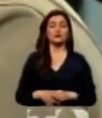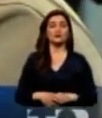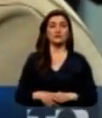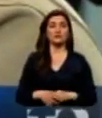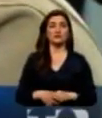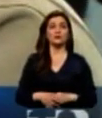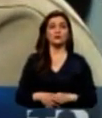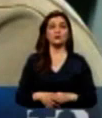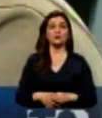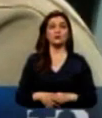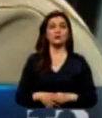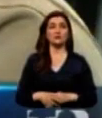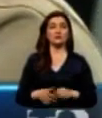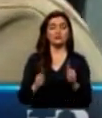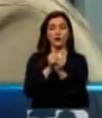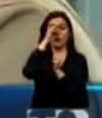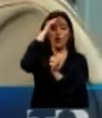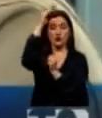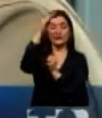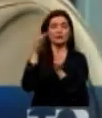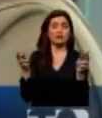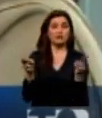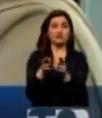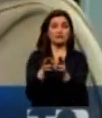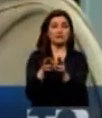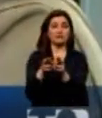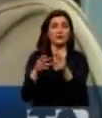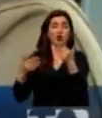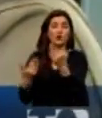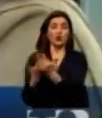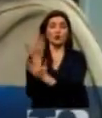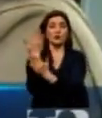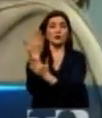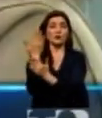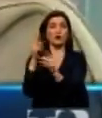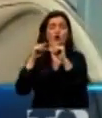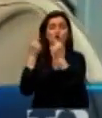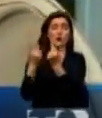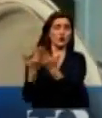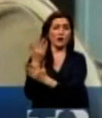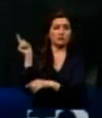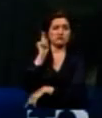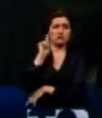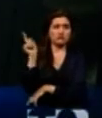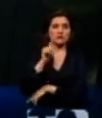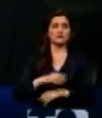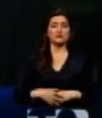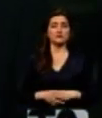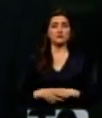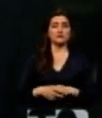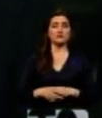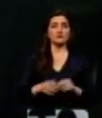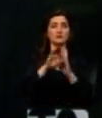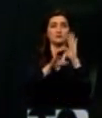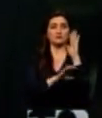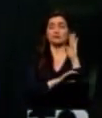es de optimizar el personal de la policía. No se está creando de ninguna manera una fuerza parapolicial. No es